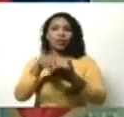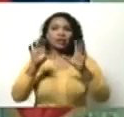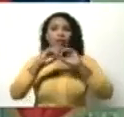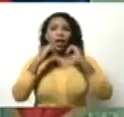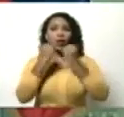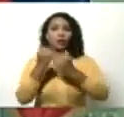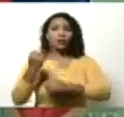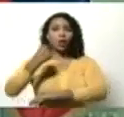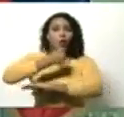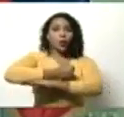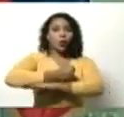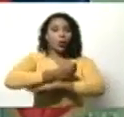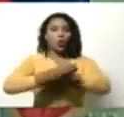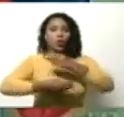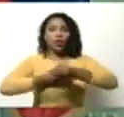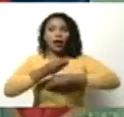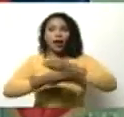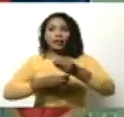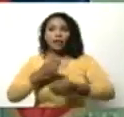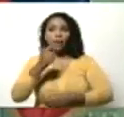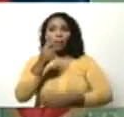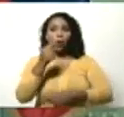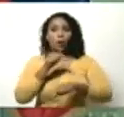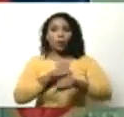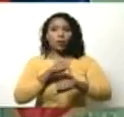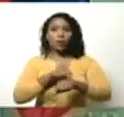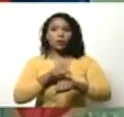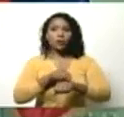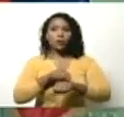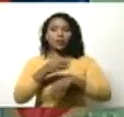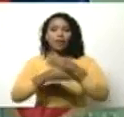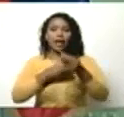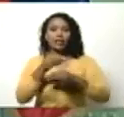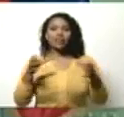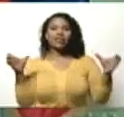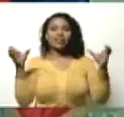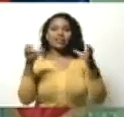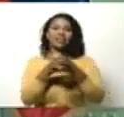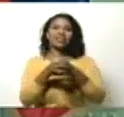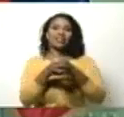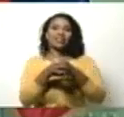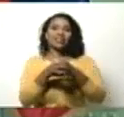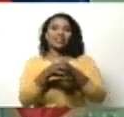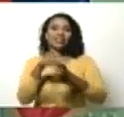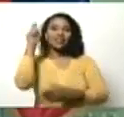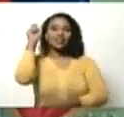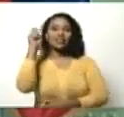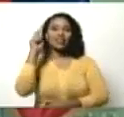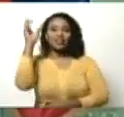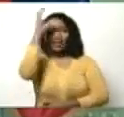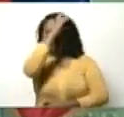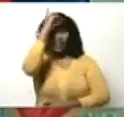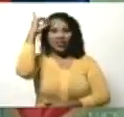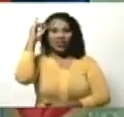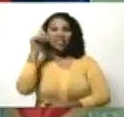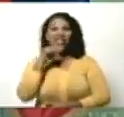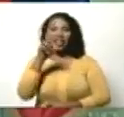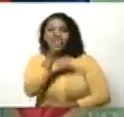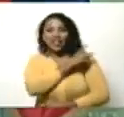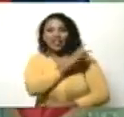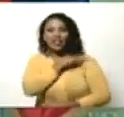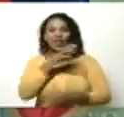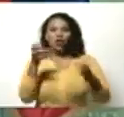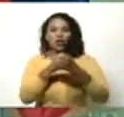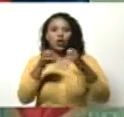los Escudos, donde hace muy pocos minutos se dio la reunión entre el diputado Diosdado Cabello, quien es el jefe del